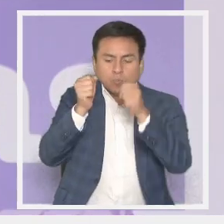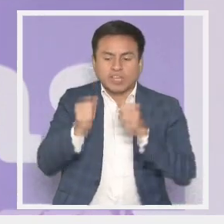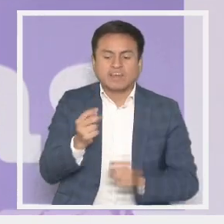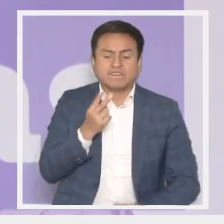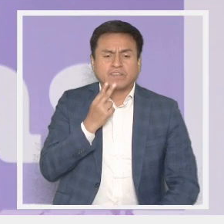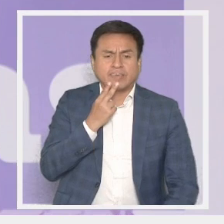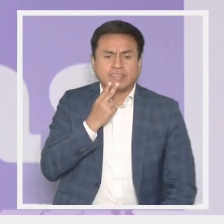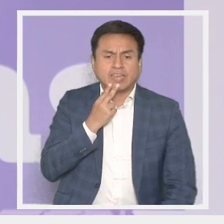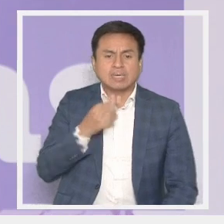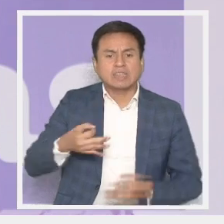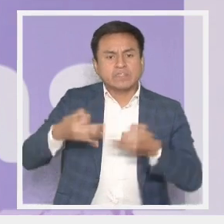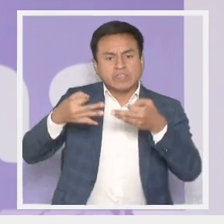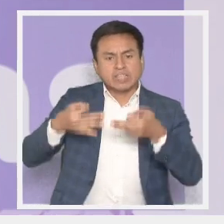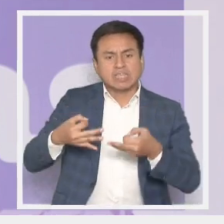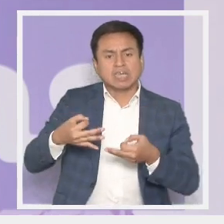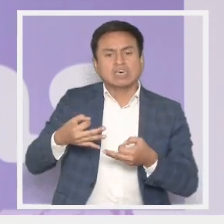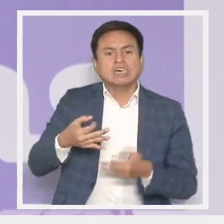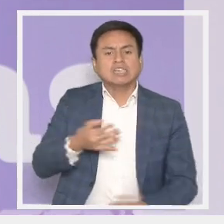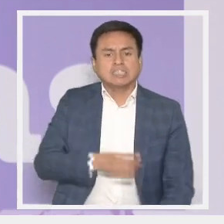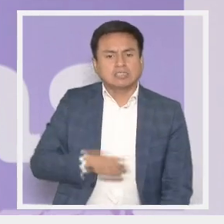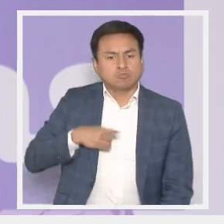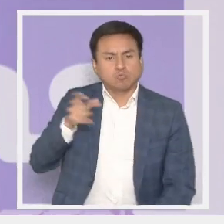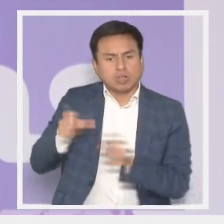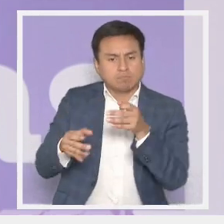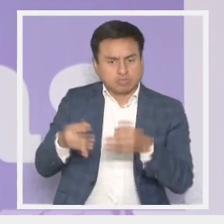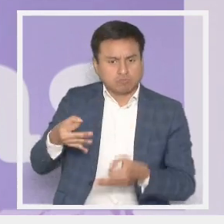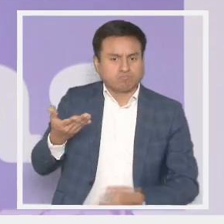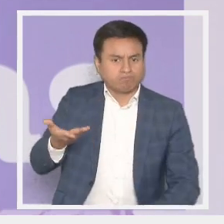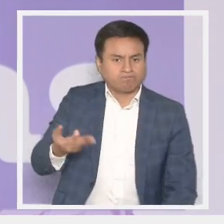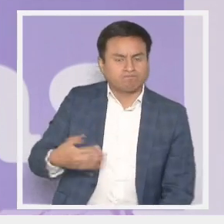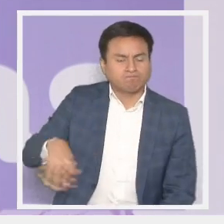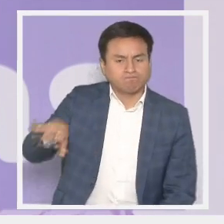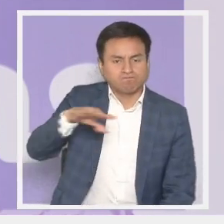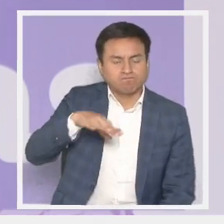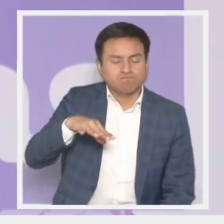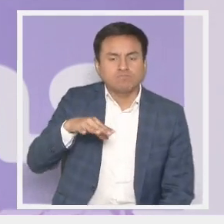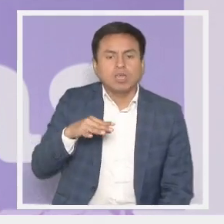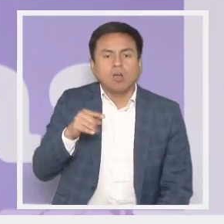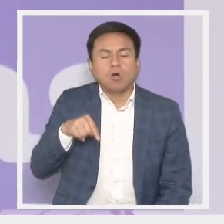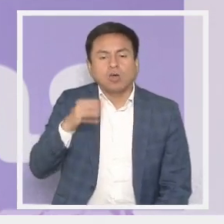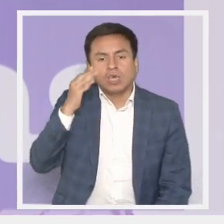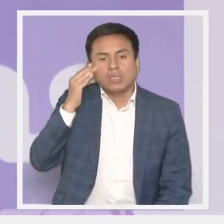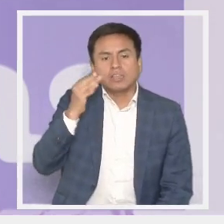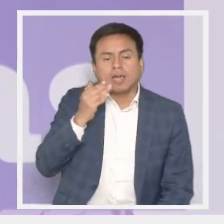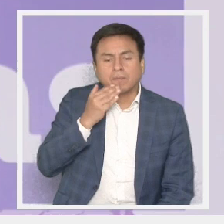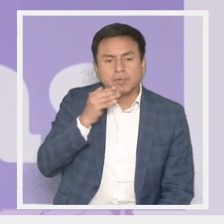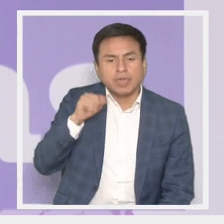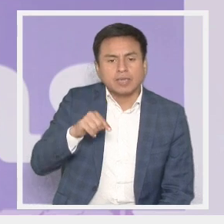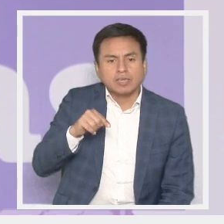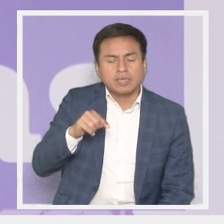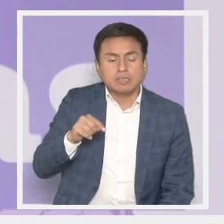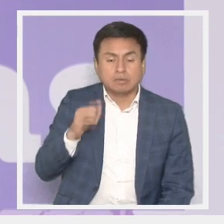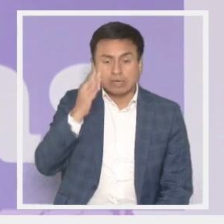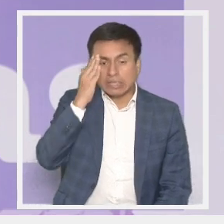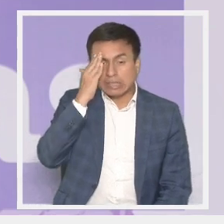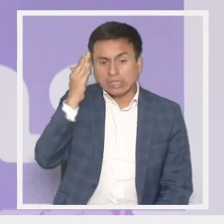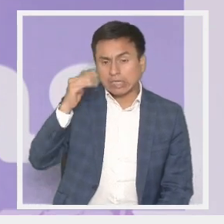una vida digna y segura. Y hoy también, como sabemos, no es un